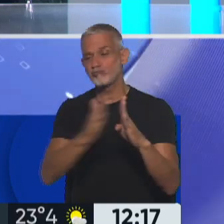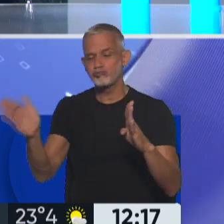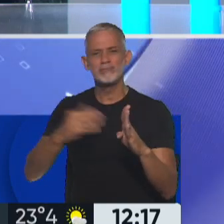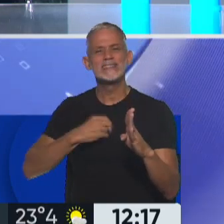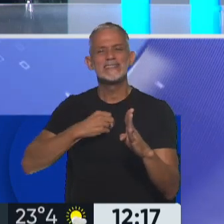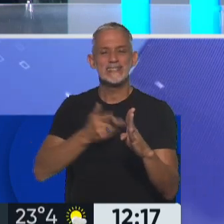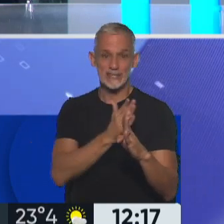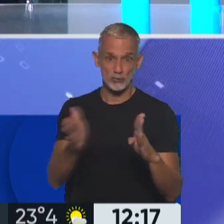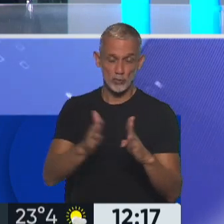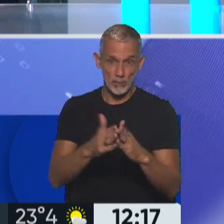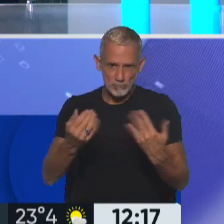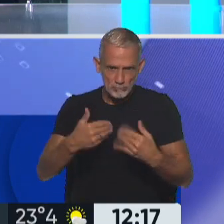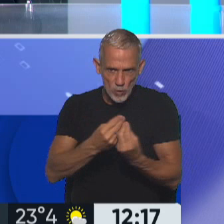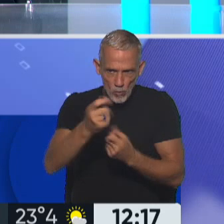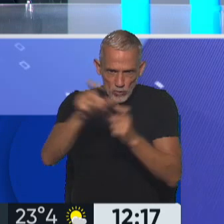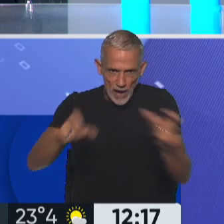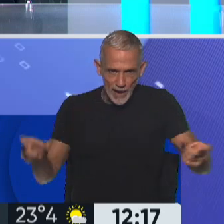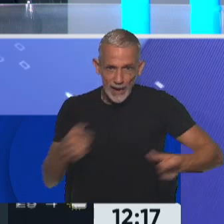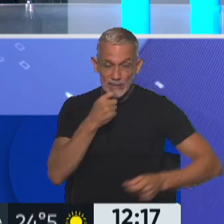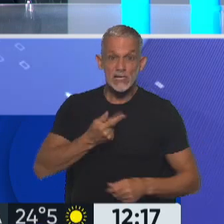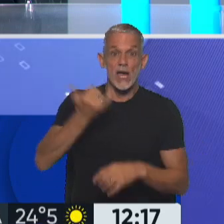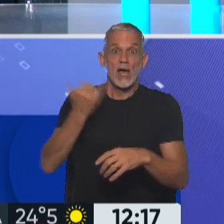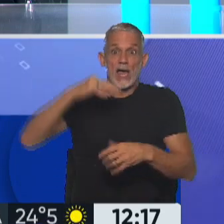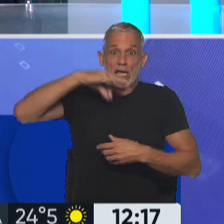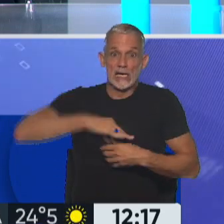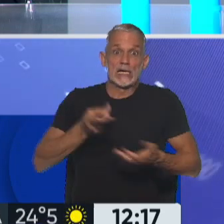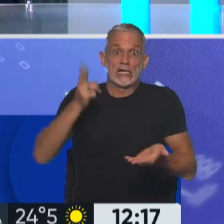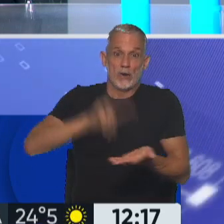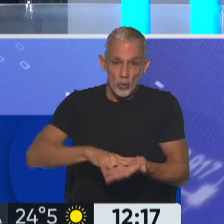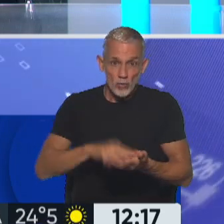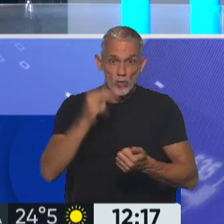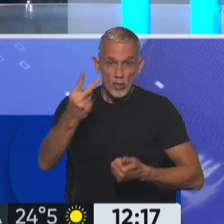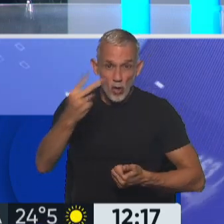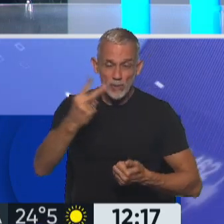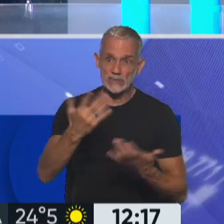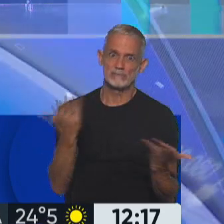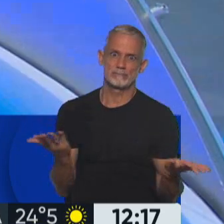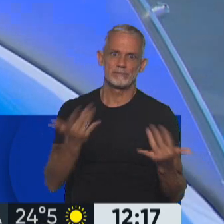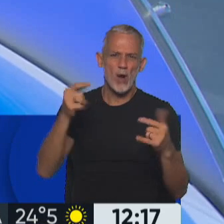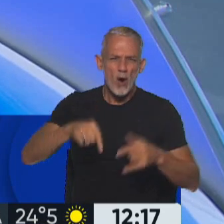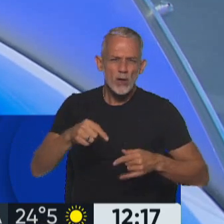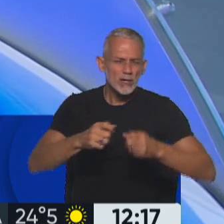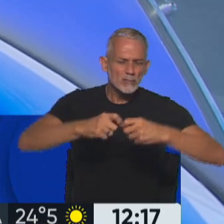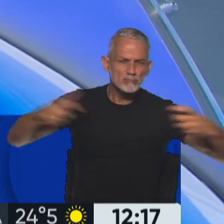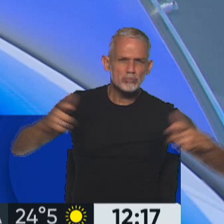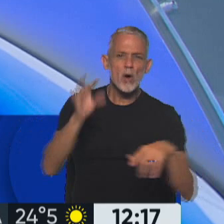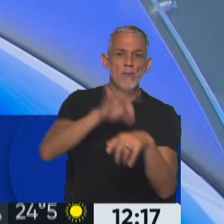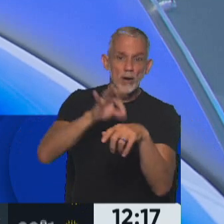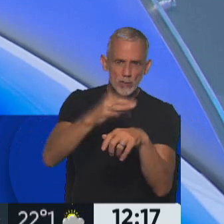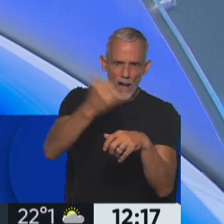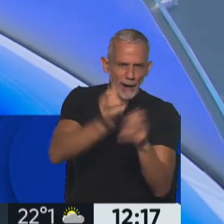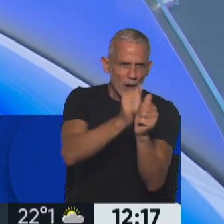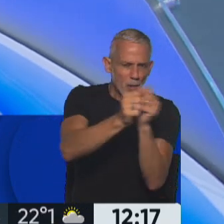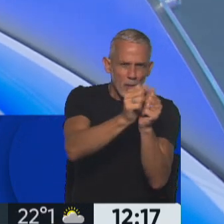enorme población de personas que, si fueron nuevamente picados por el mosquito, hoy hay mosquitos que están